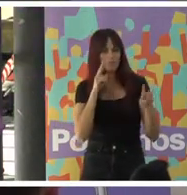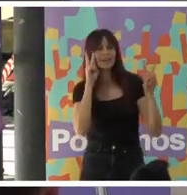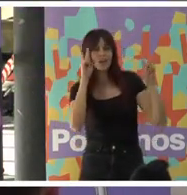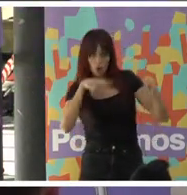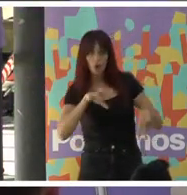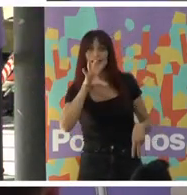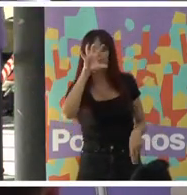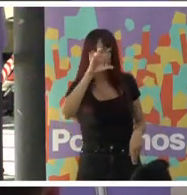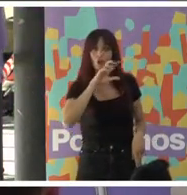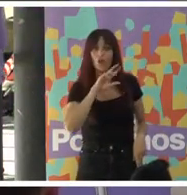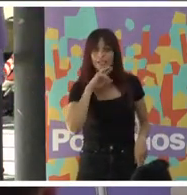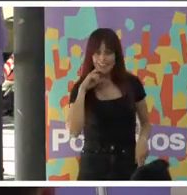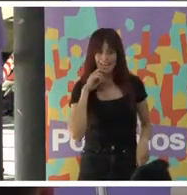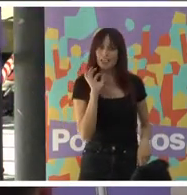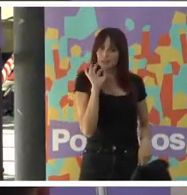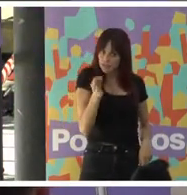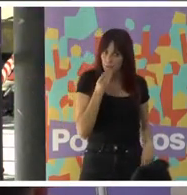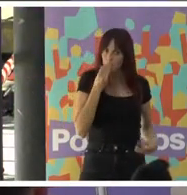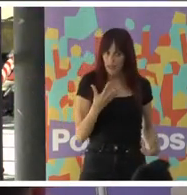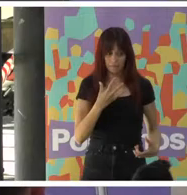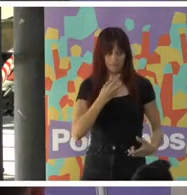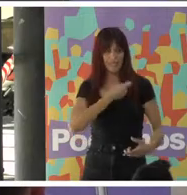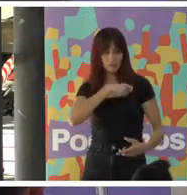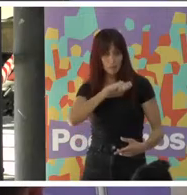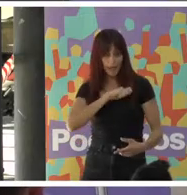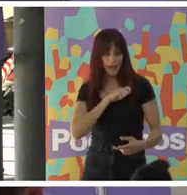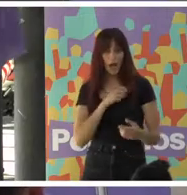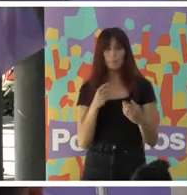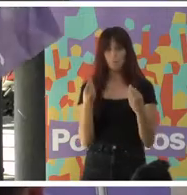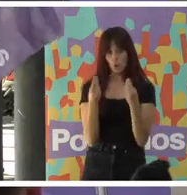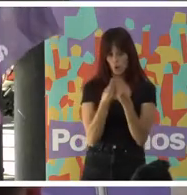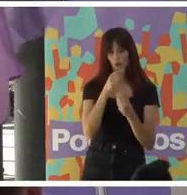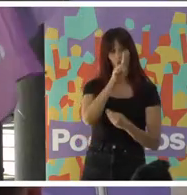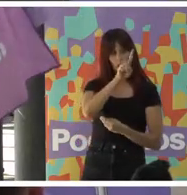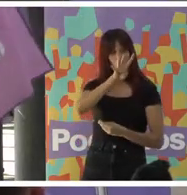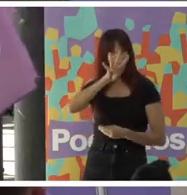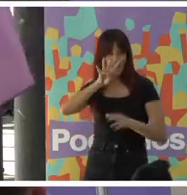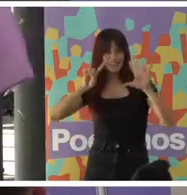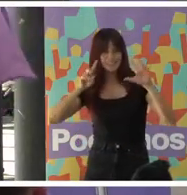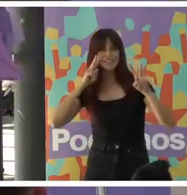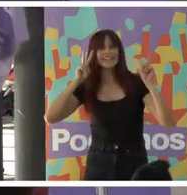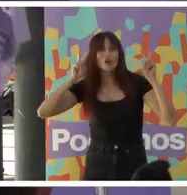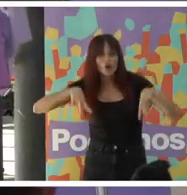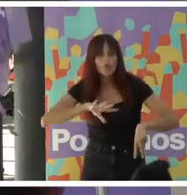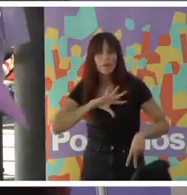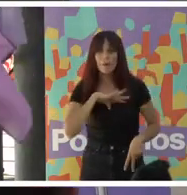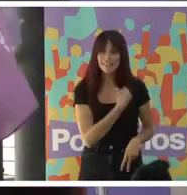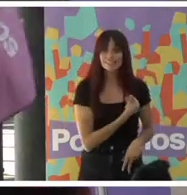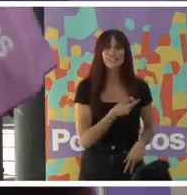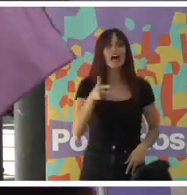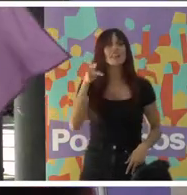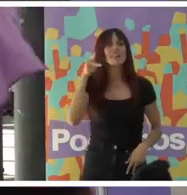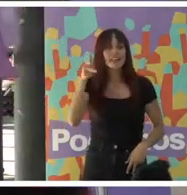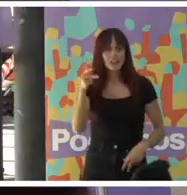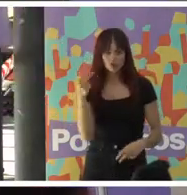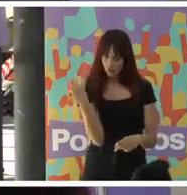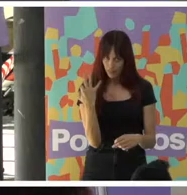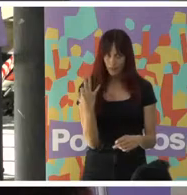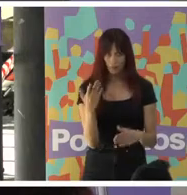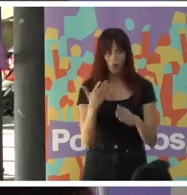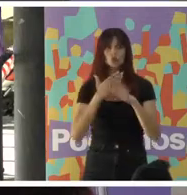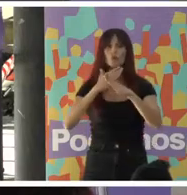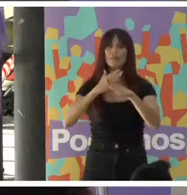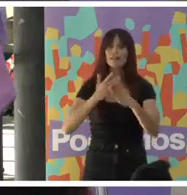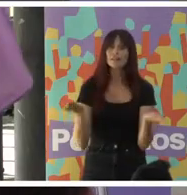de Israel. Bien, está bien que España sea el país 146 en reconocer que Palestina tiene derecho a existir. ¿Pero eso es